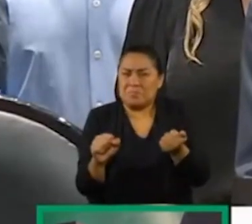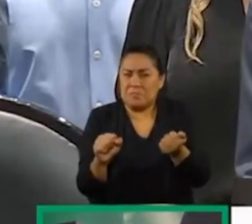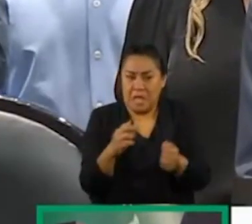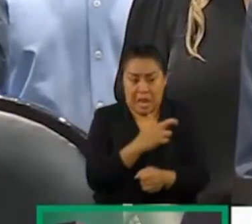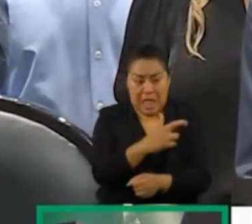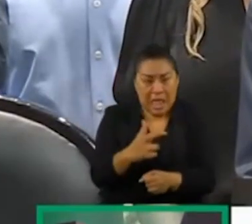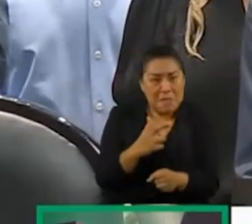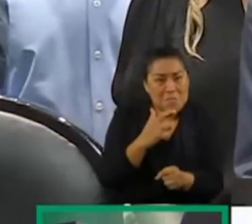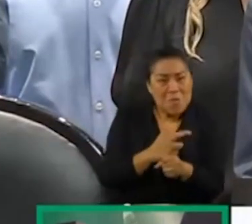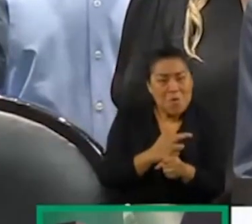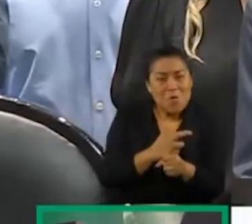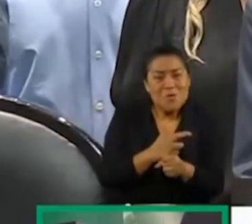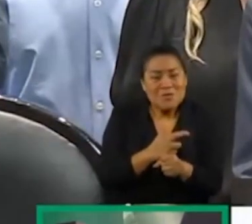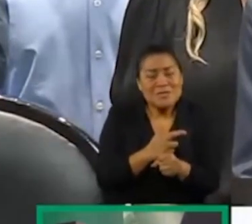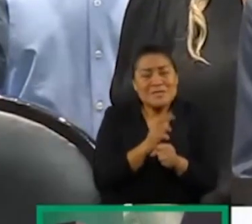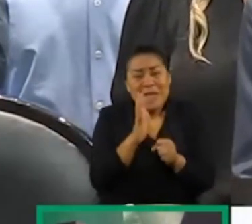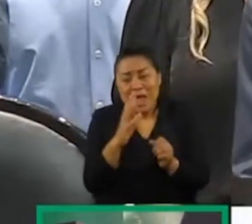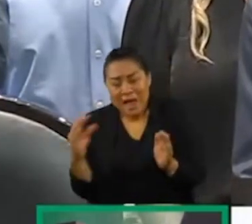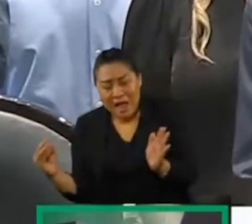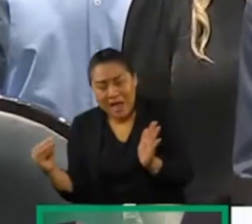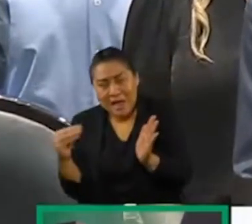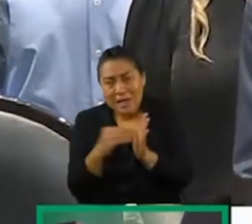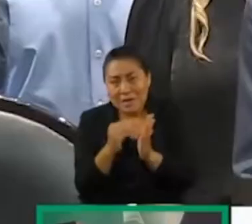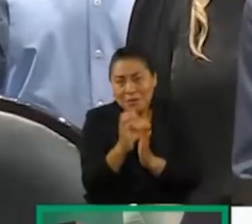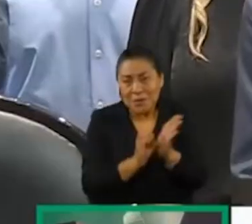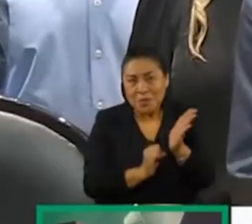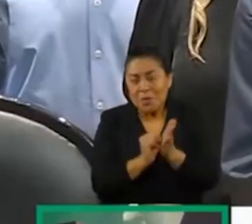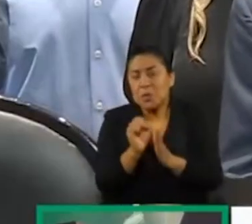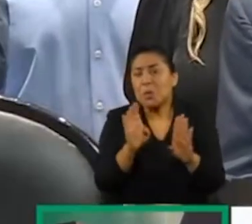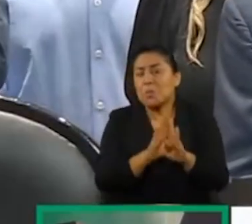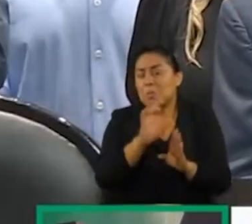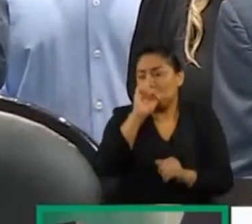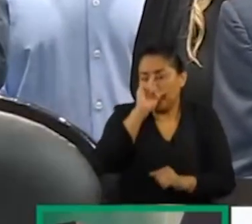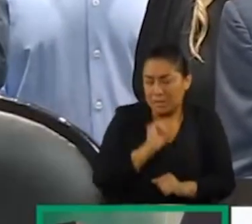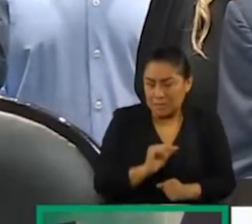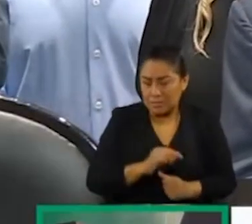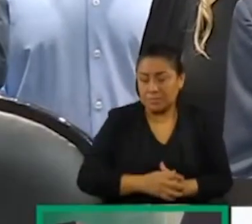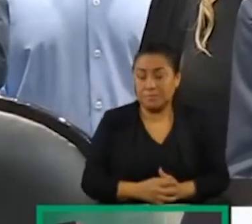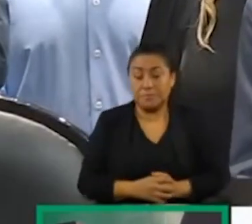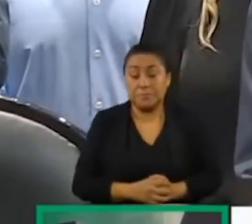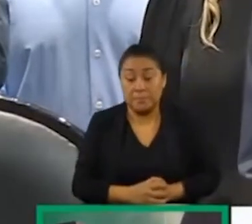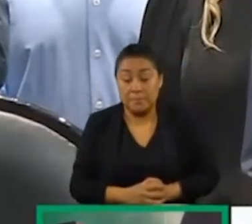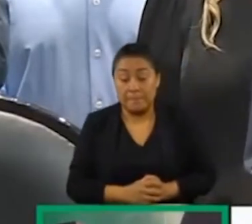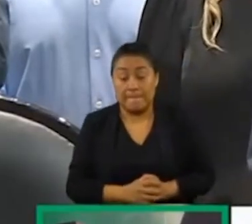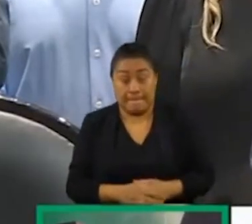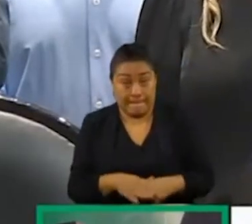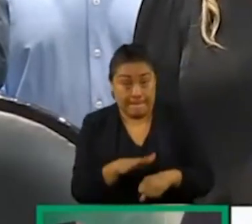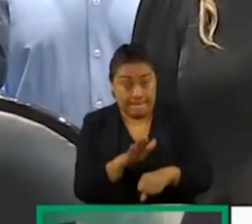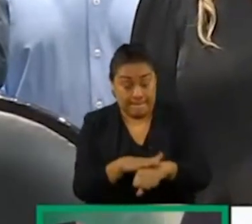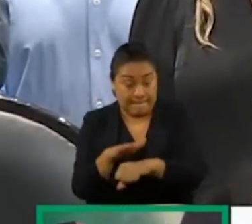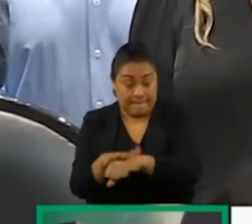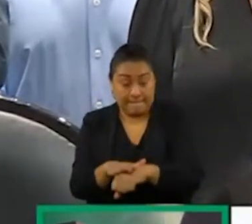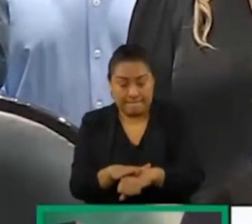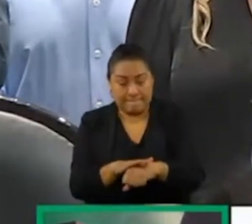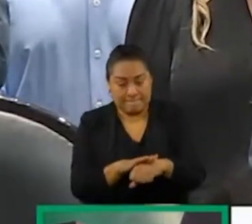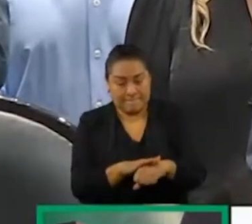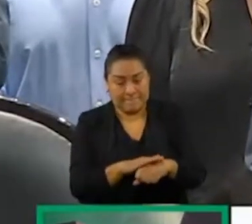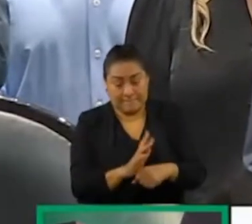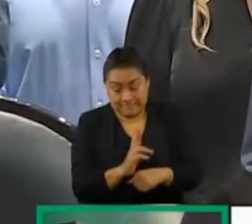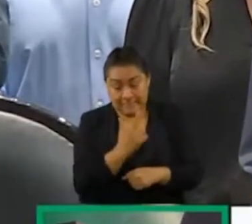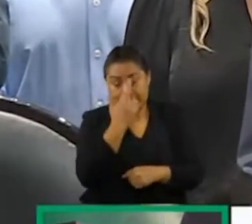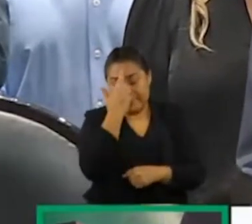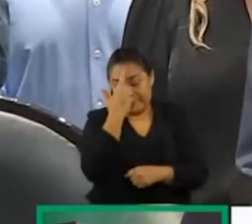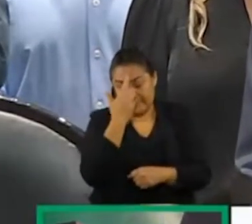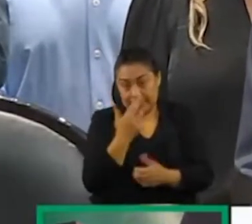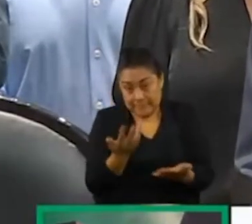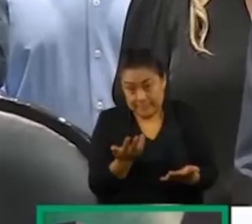fue concebida en nuestra Constitución. Les queremos recordar, amigas y amigos, que esto no